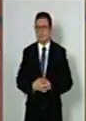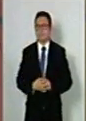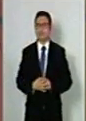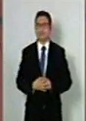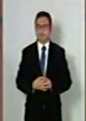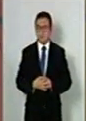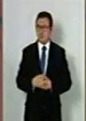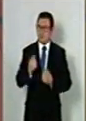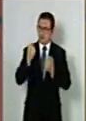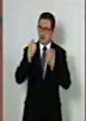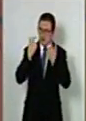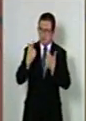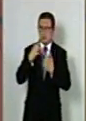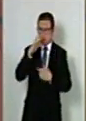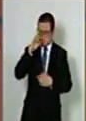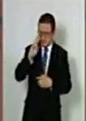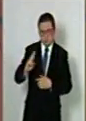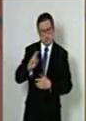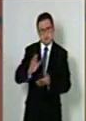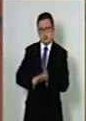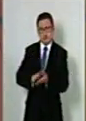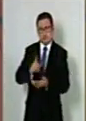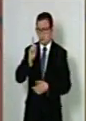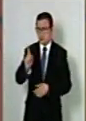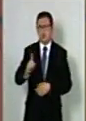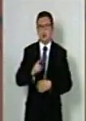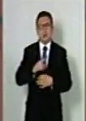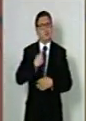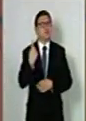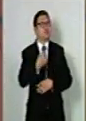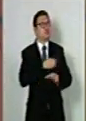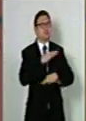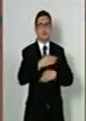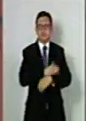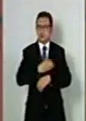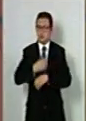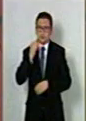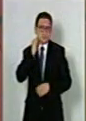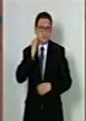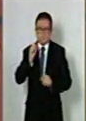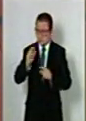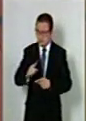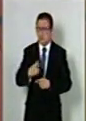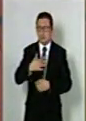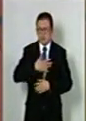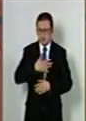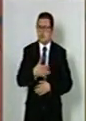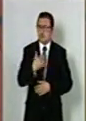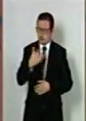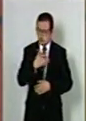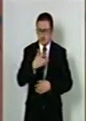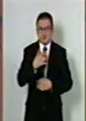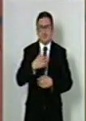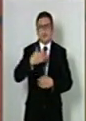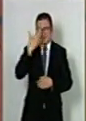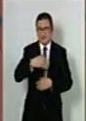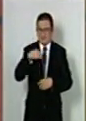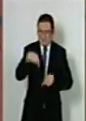mi admiración y mi respeto por usted, como por todos mis compañeros. Sostengo que aquí